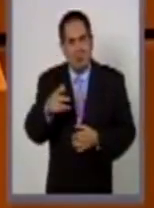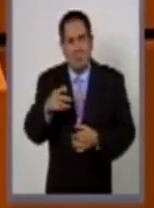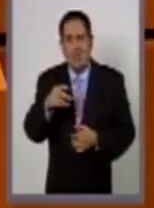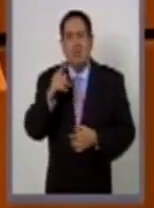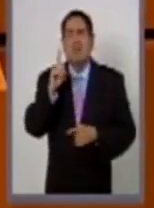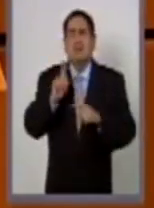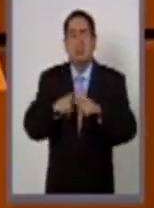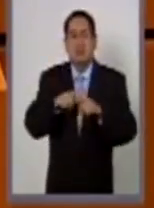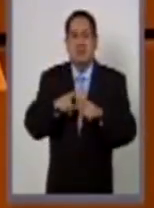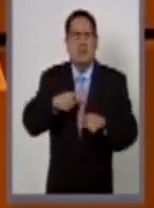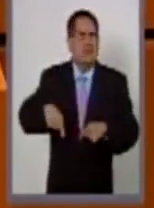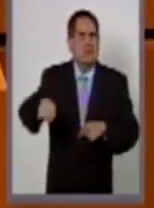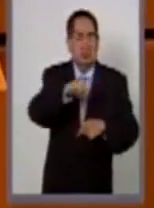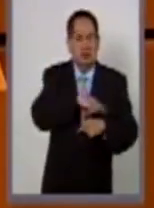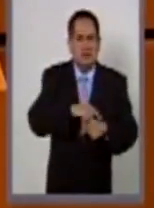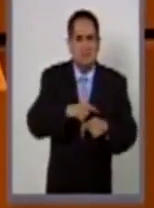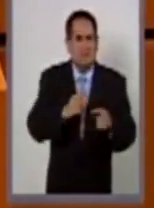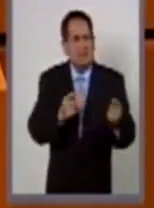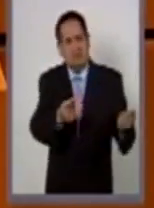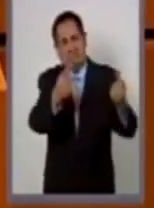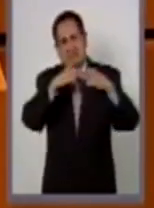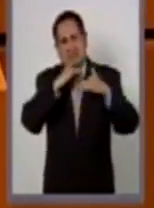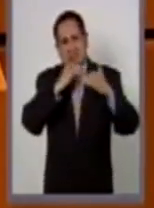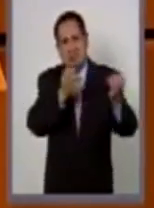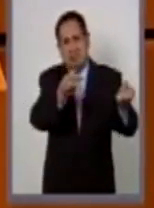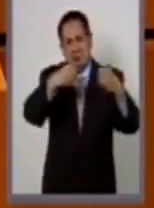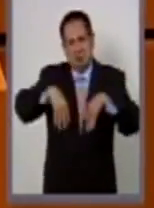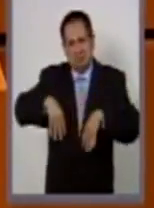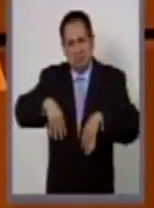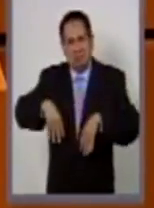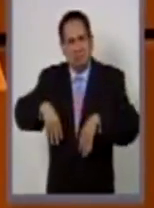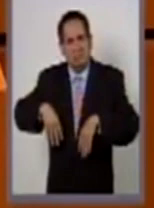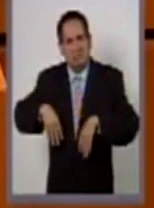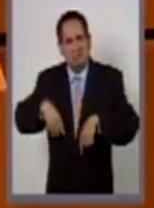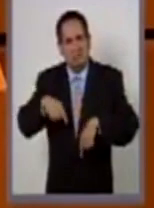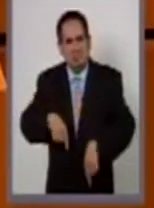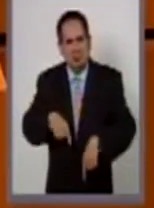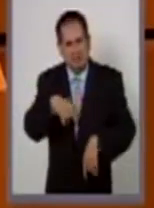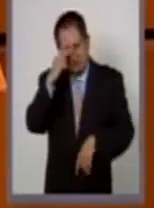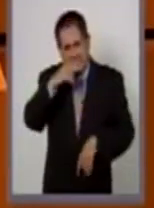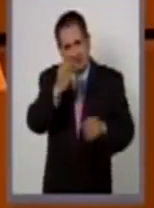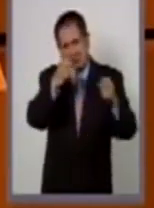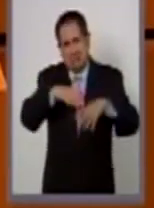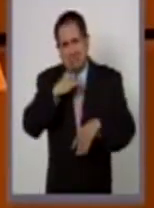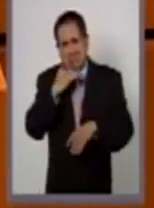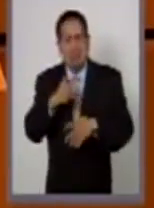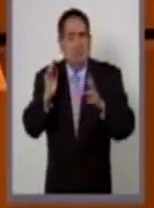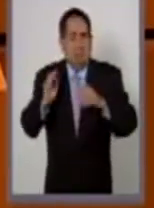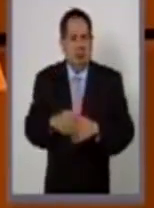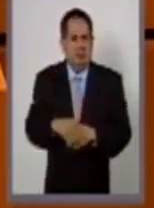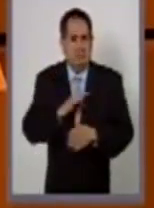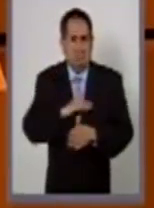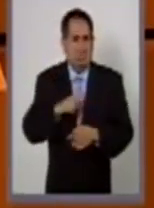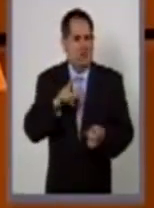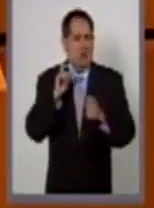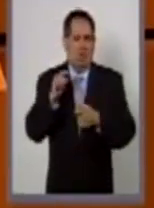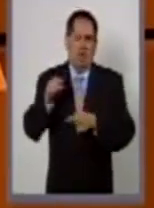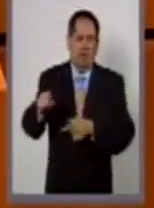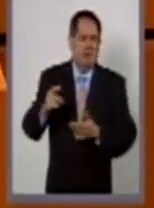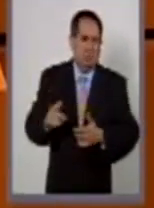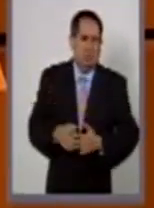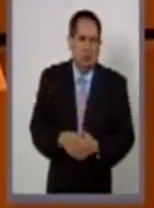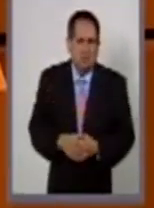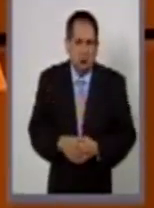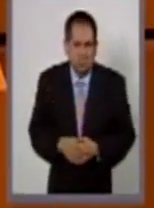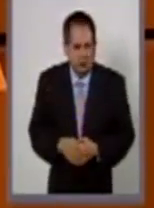terreno para que nos echen los desechos tóxicos aquí, pues pueden cobrar dinero.